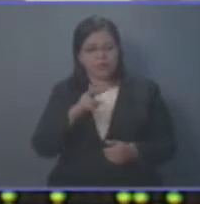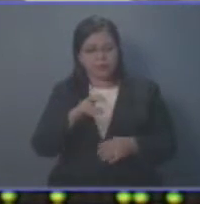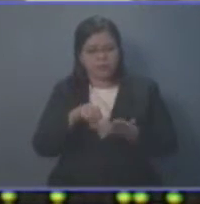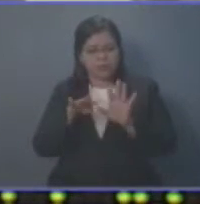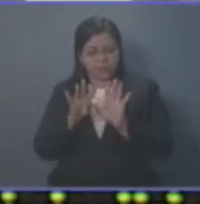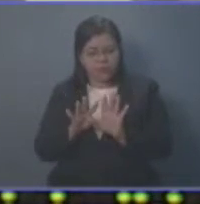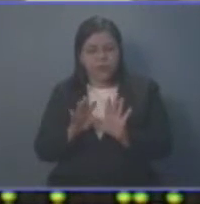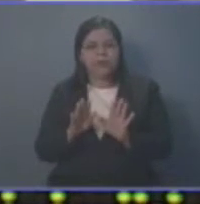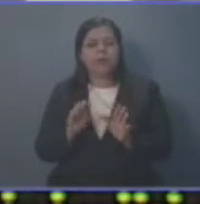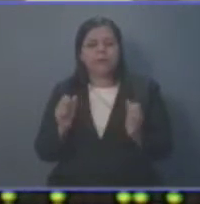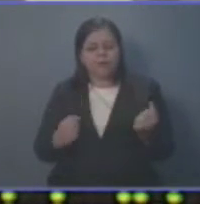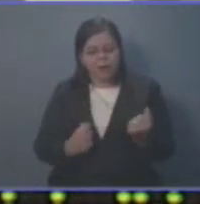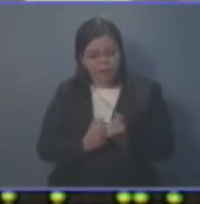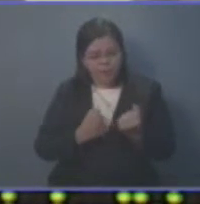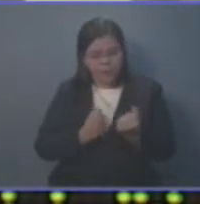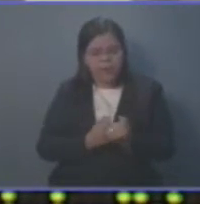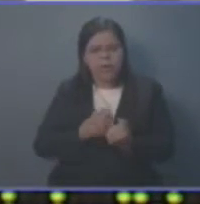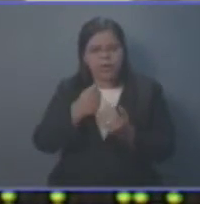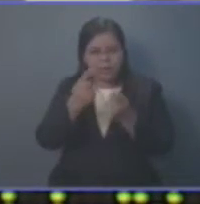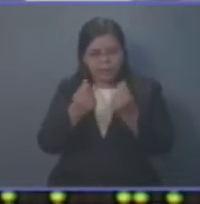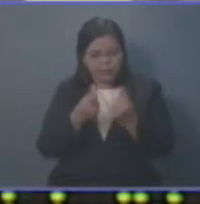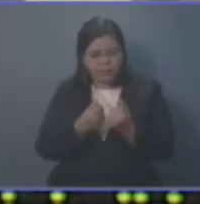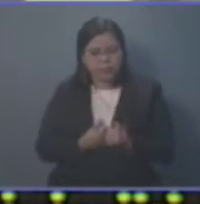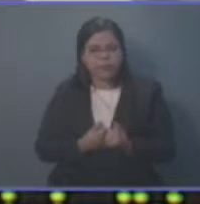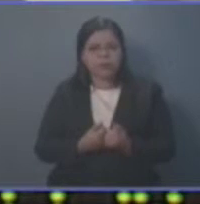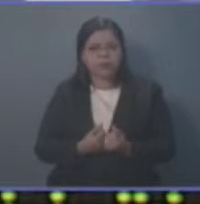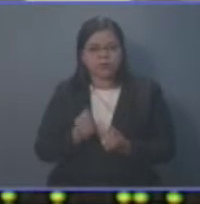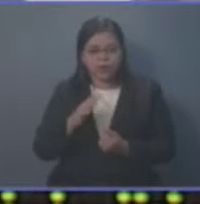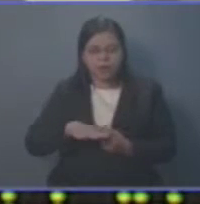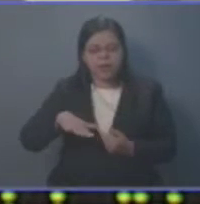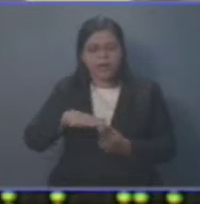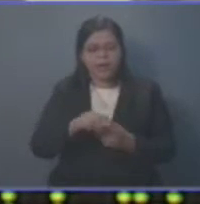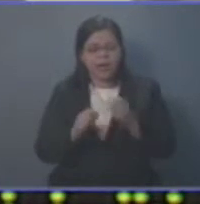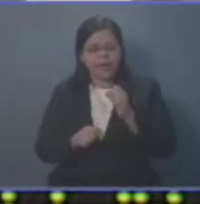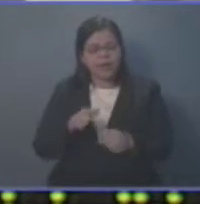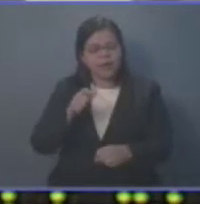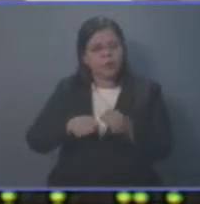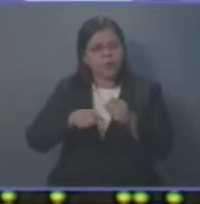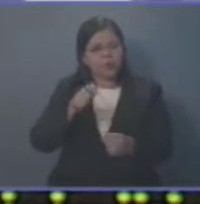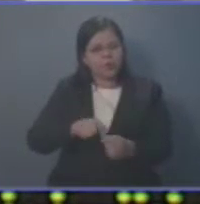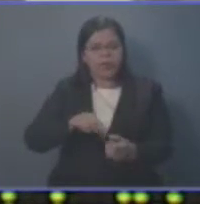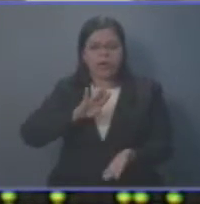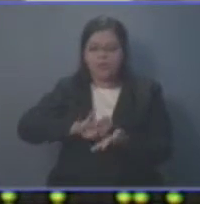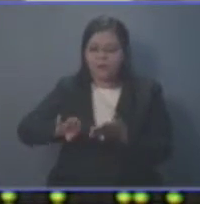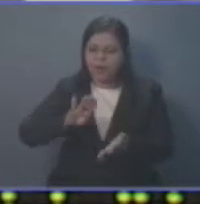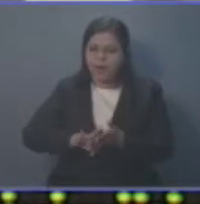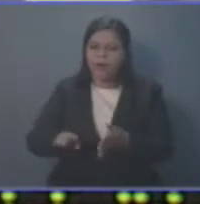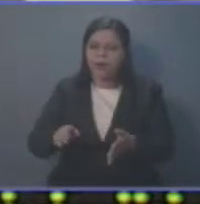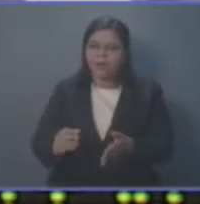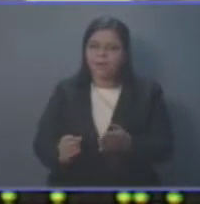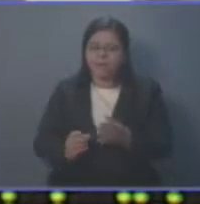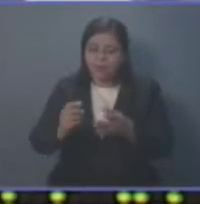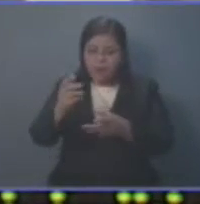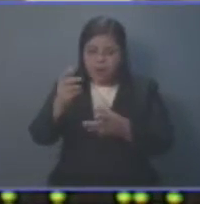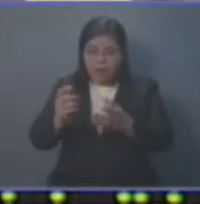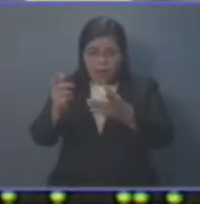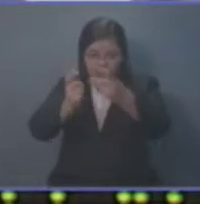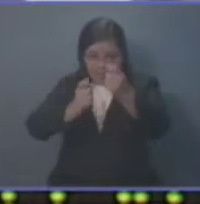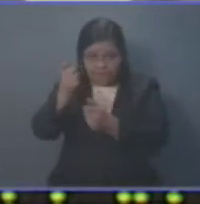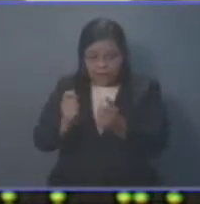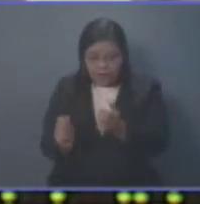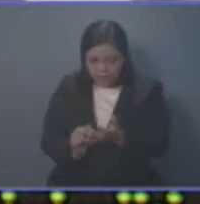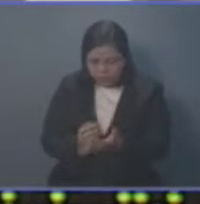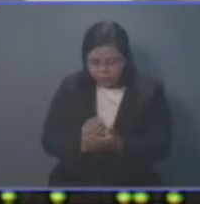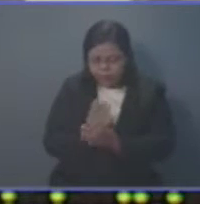fin de poder reforzar las asignaciones presupuestarias del ramo de agricultura y ganadería para financiar la compra de plantas de café, por lo que se